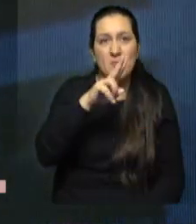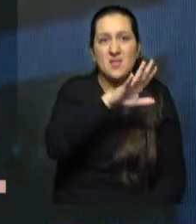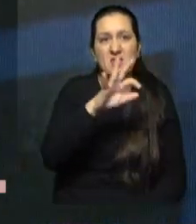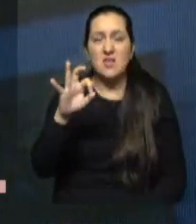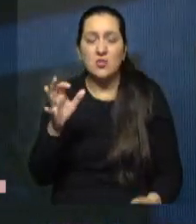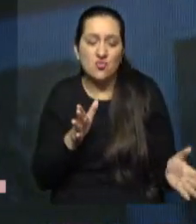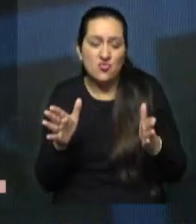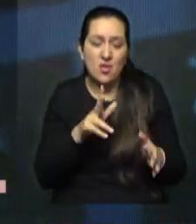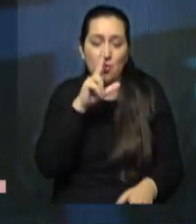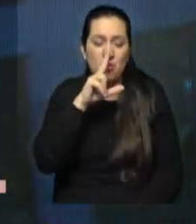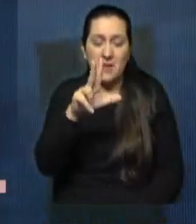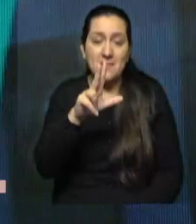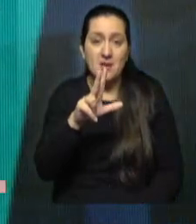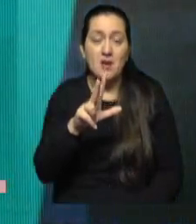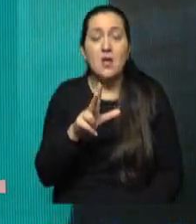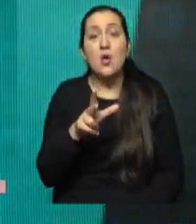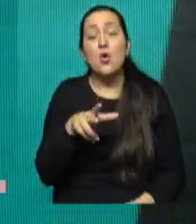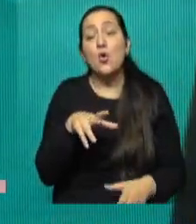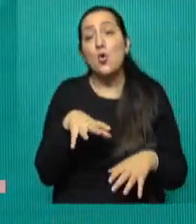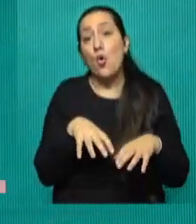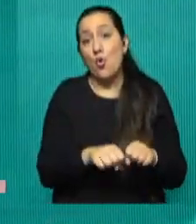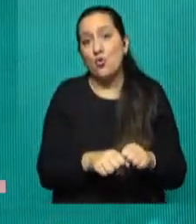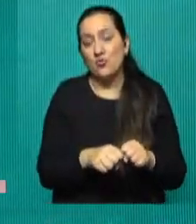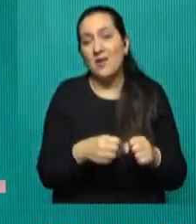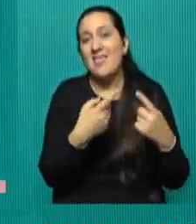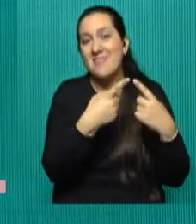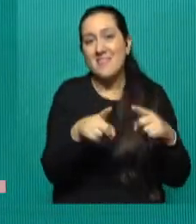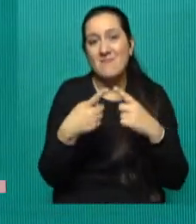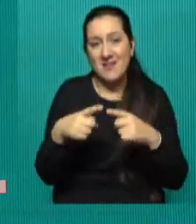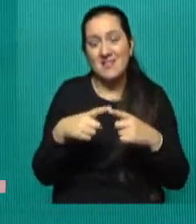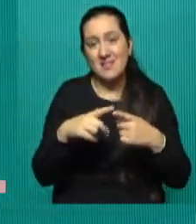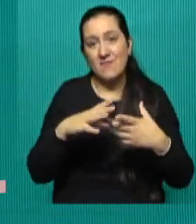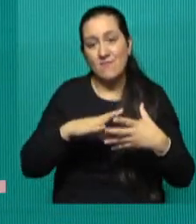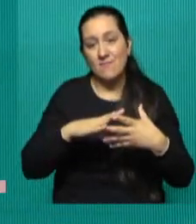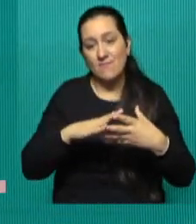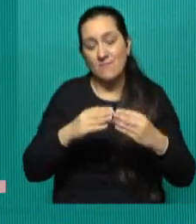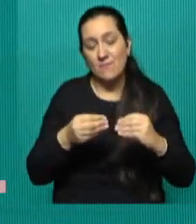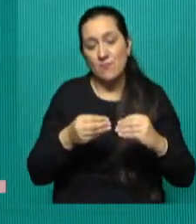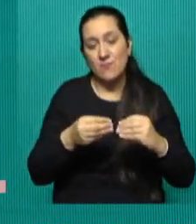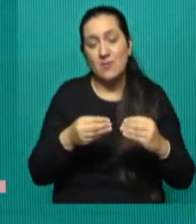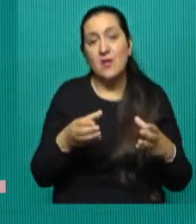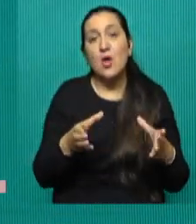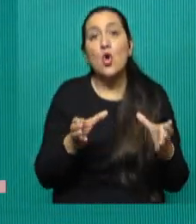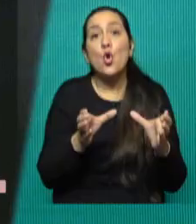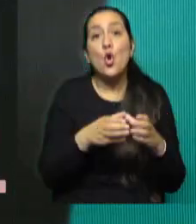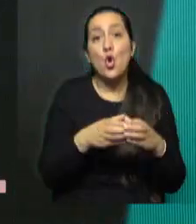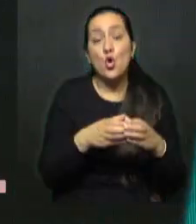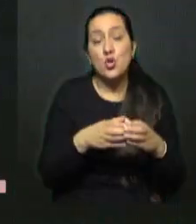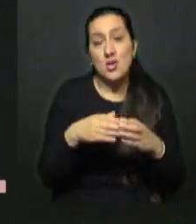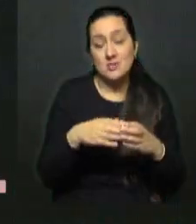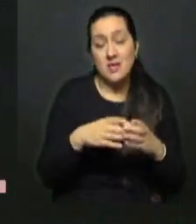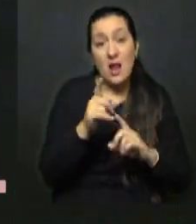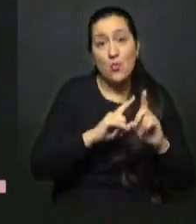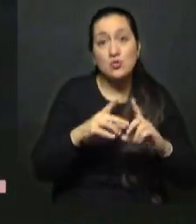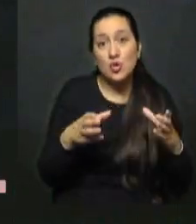3000 es relativo porque hay muchos este tipos de colonias que son de carácter colectivo Entonces al ser